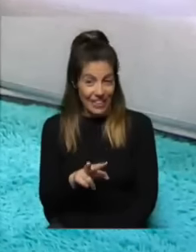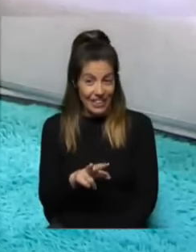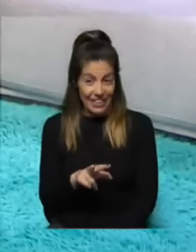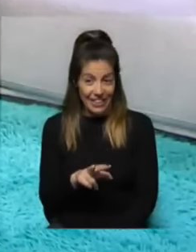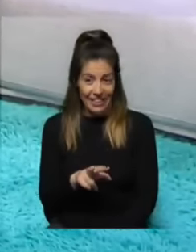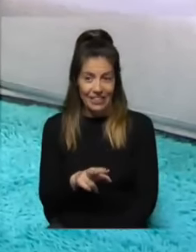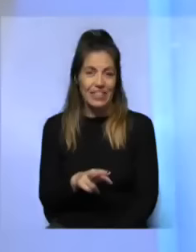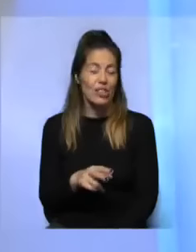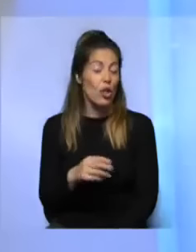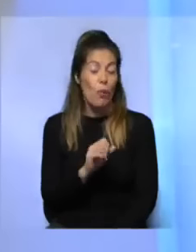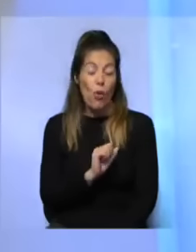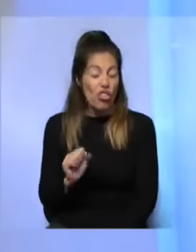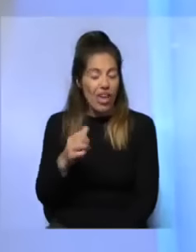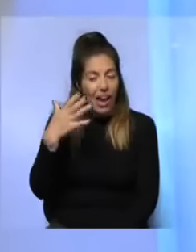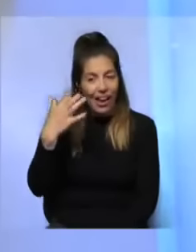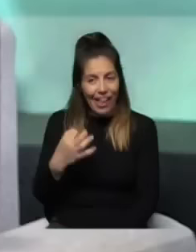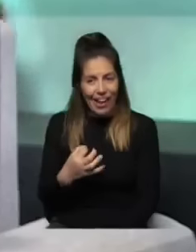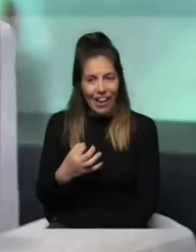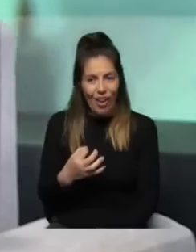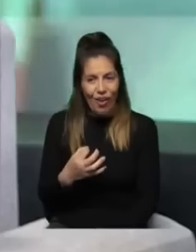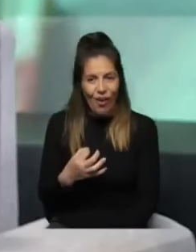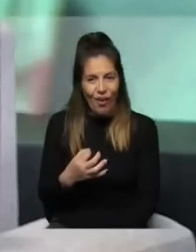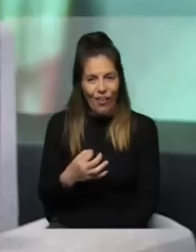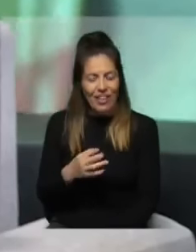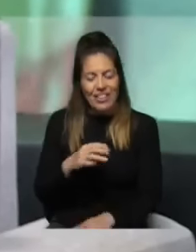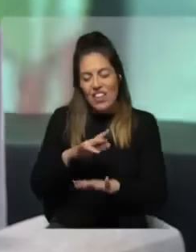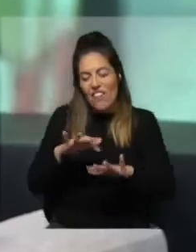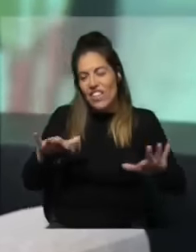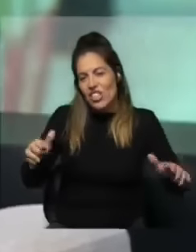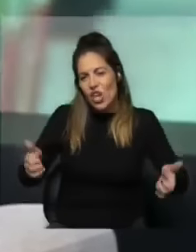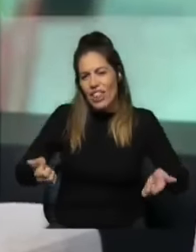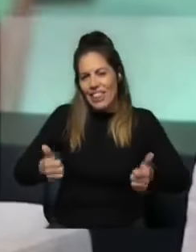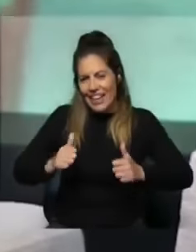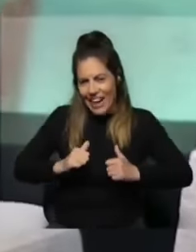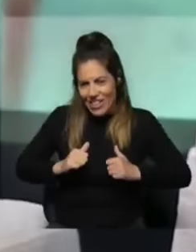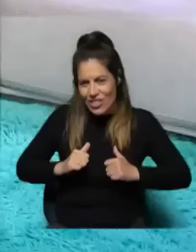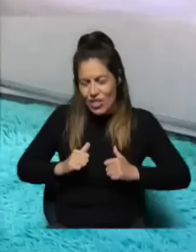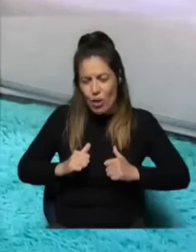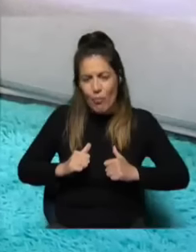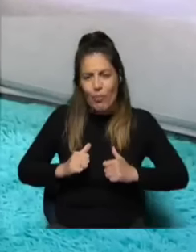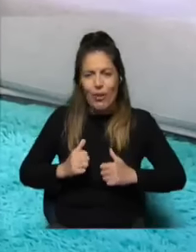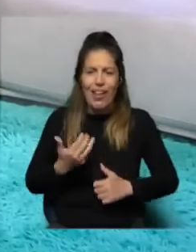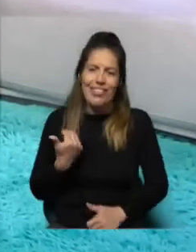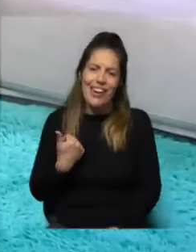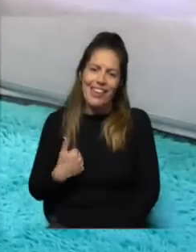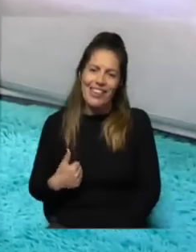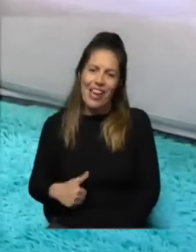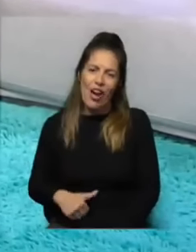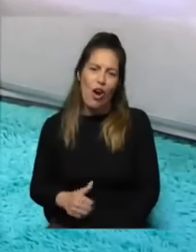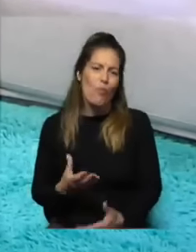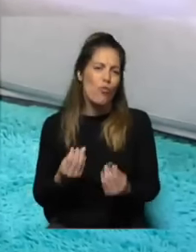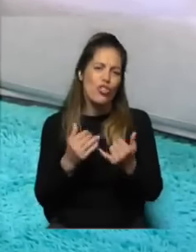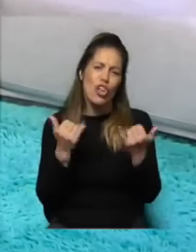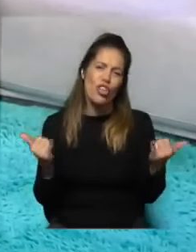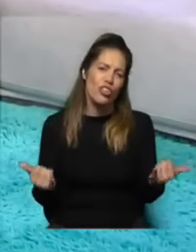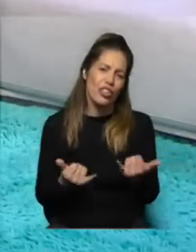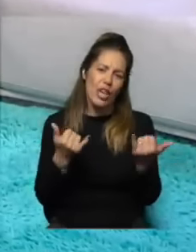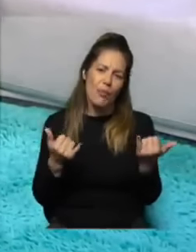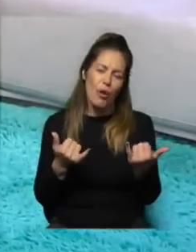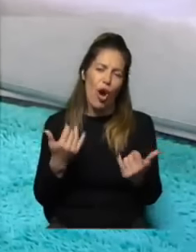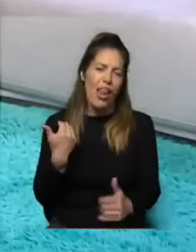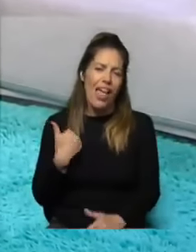no podía creerlo. Tiene ese brillo del descanso. Sí, pero ¿cómo la extrañamos? La extrañamos. Porque basta, fue mucho basta tiempo, de licencia. Fue mucho no, tiempo.